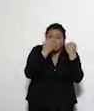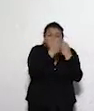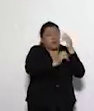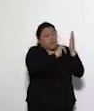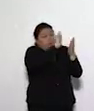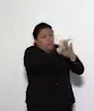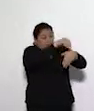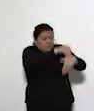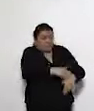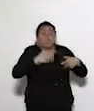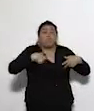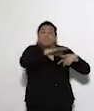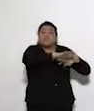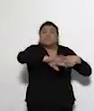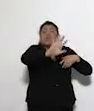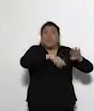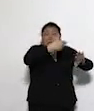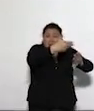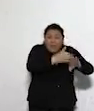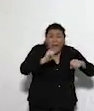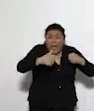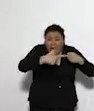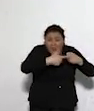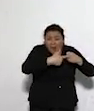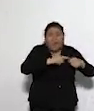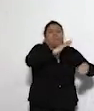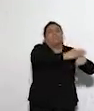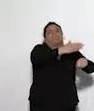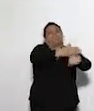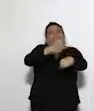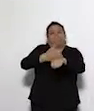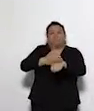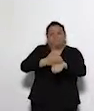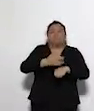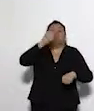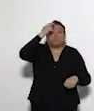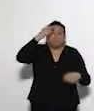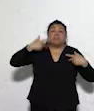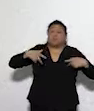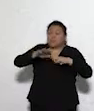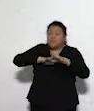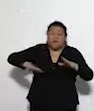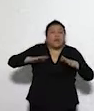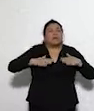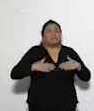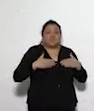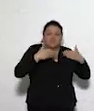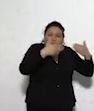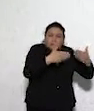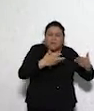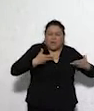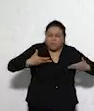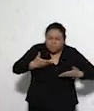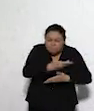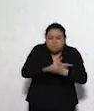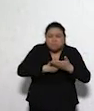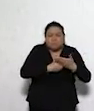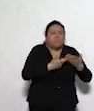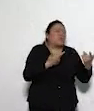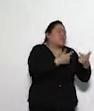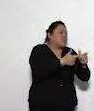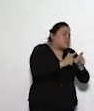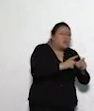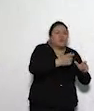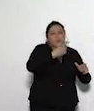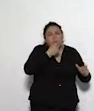ley. Una seguridad que se construye desde un vínculo de confianza, cercanía y cooperación entre autoridades y sociedad